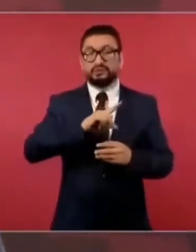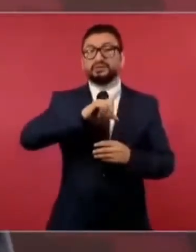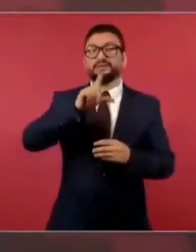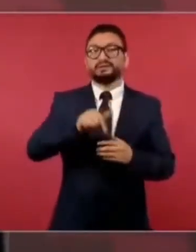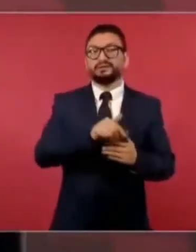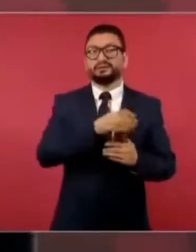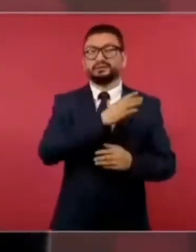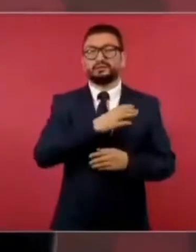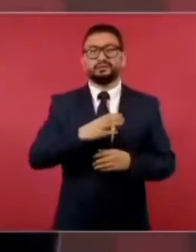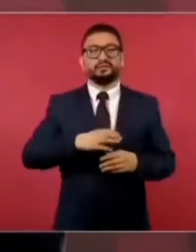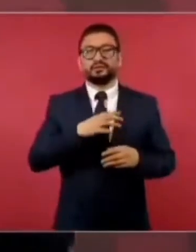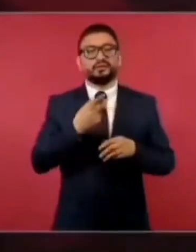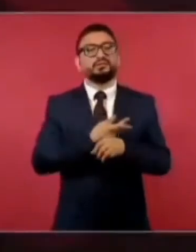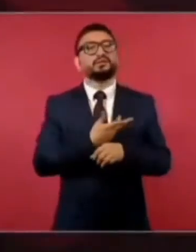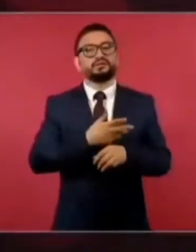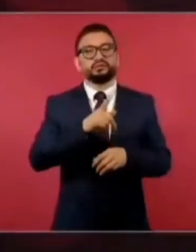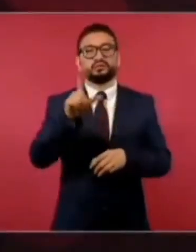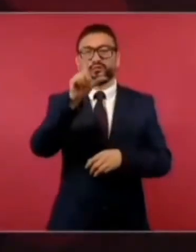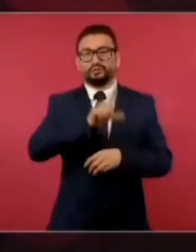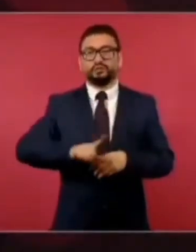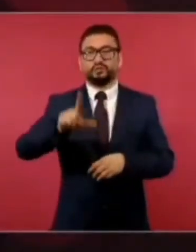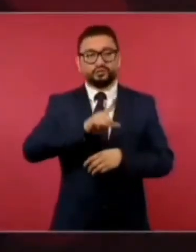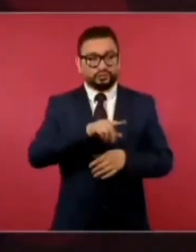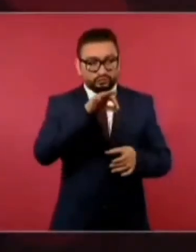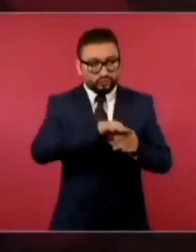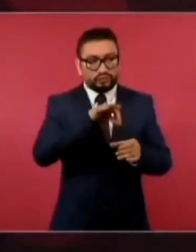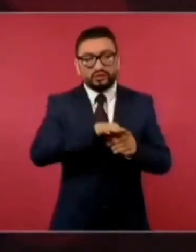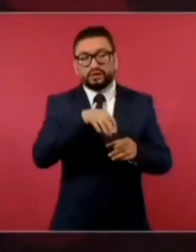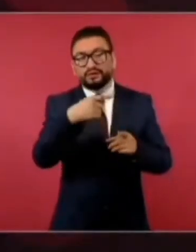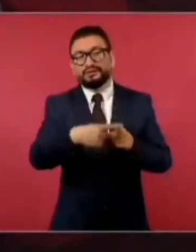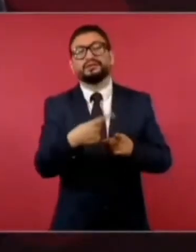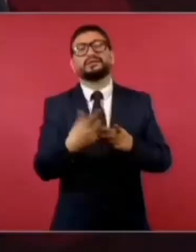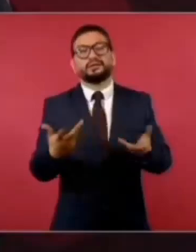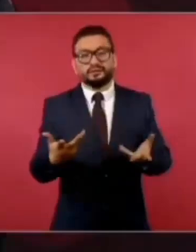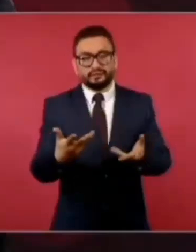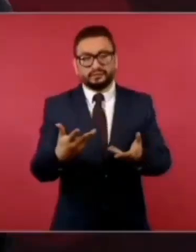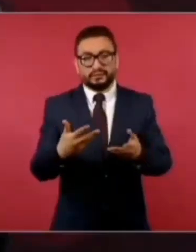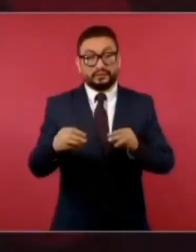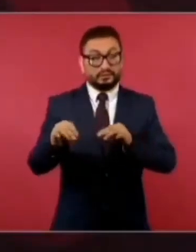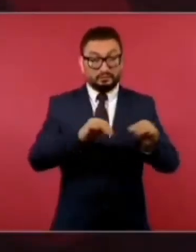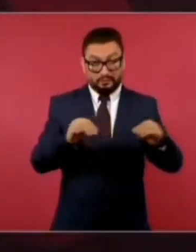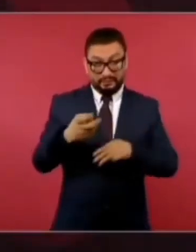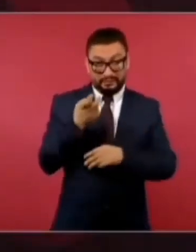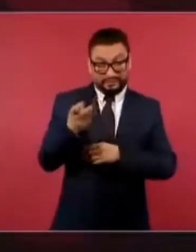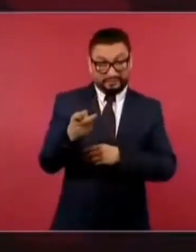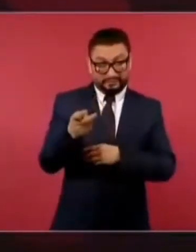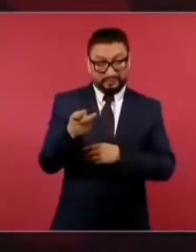y le dice, ¿qué hiciste? ¿Votaste por ese movimiento?